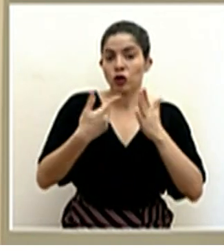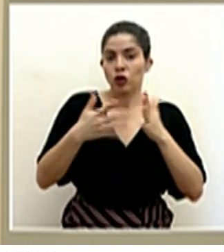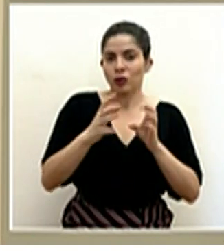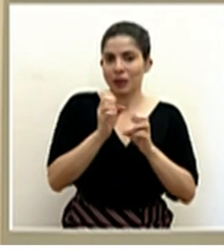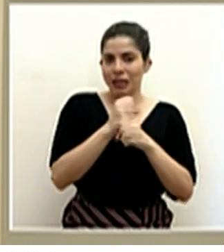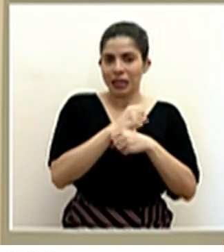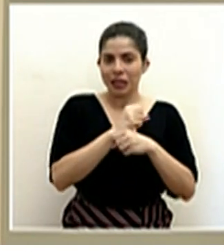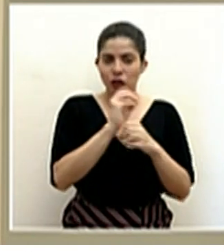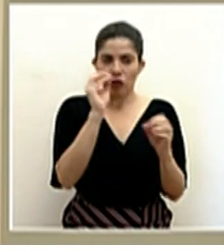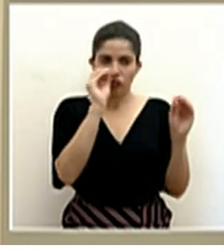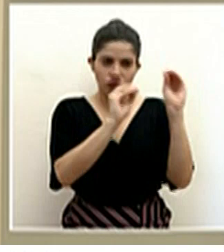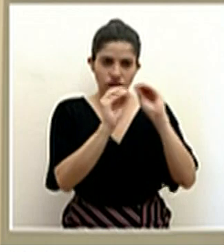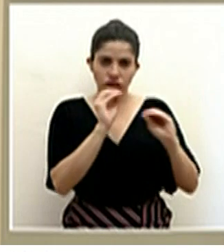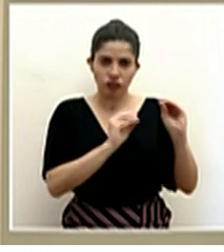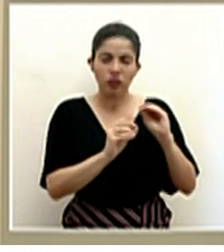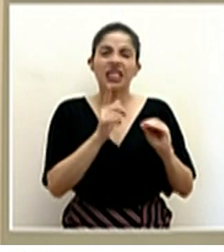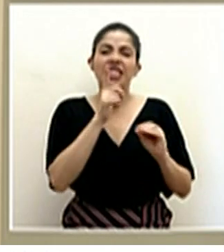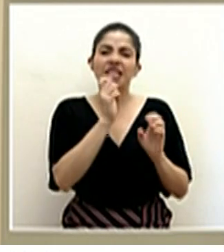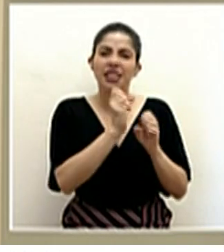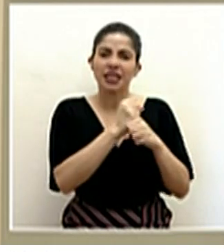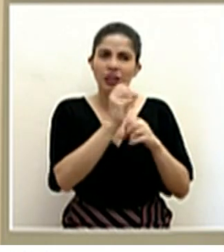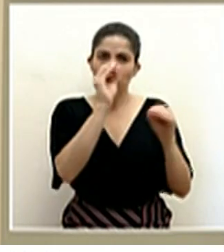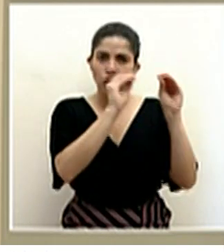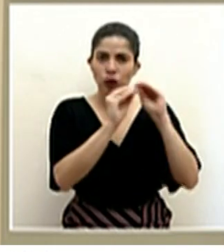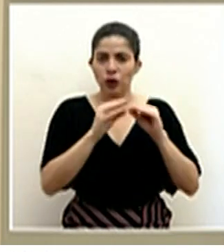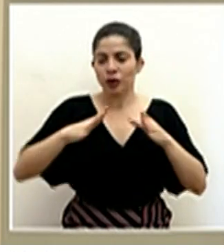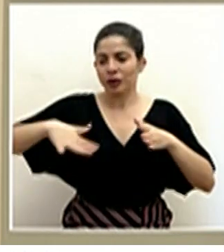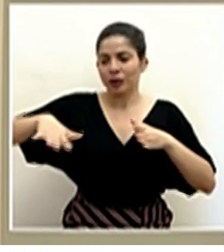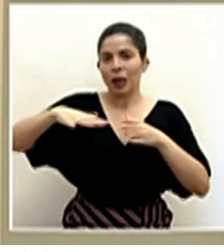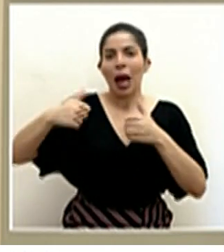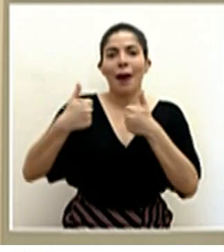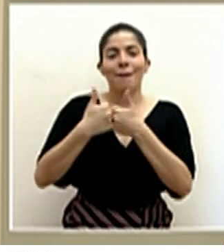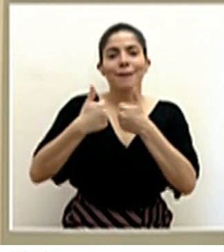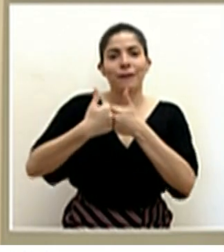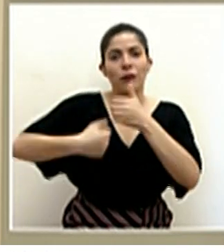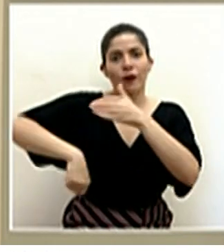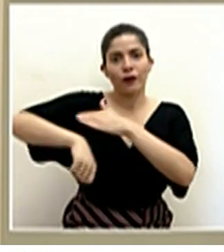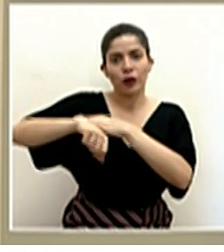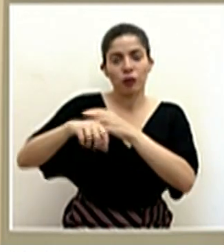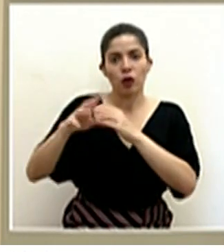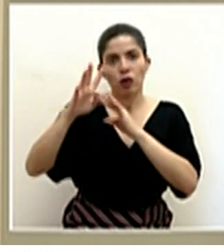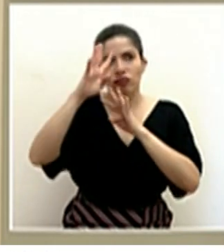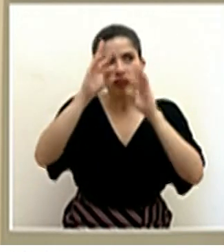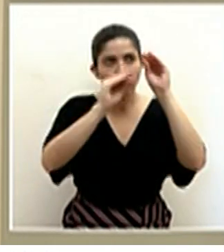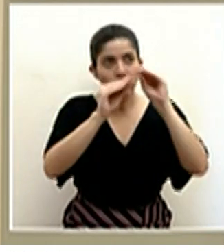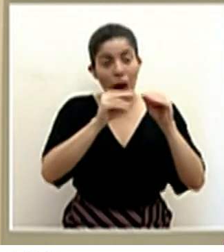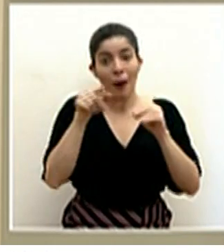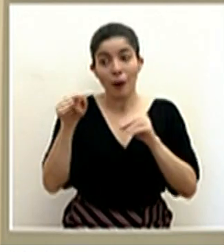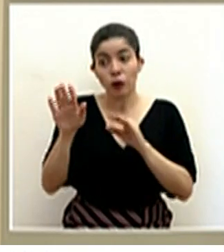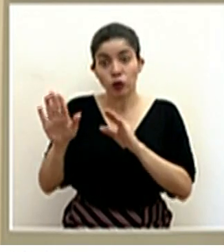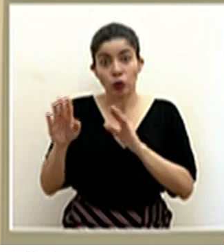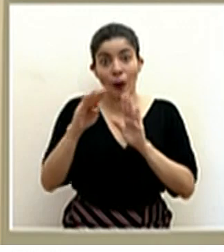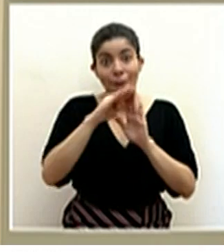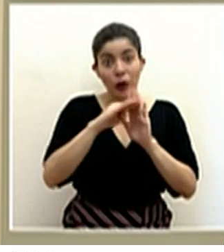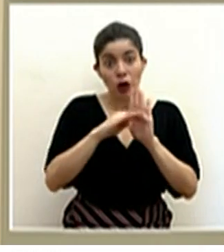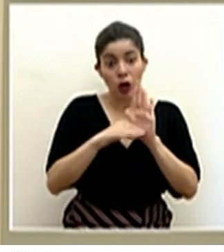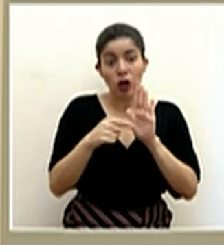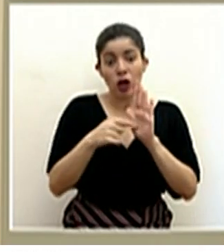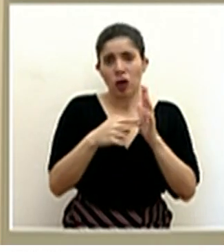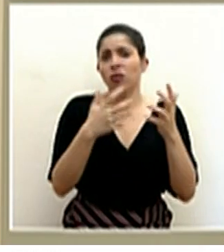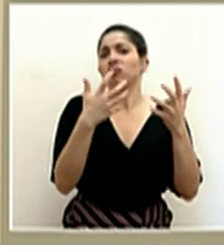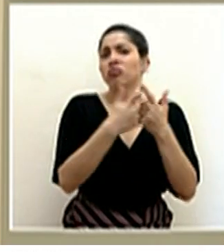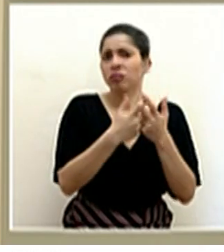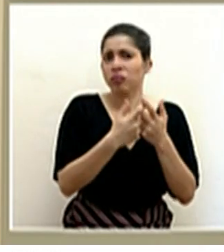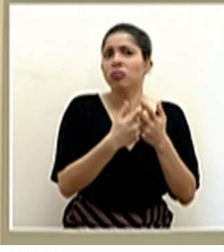diseñado lo que es la parte del campeonato de fútbol se apega e incluso sobrepasa